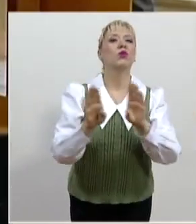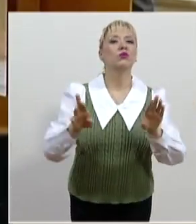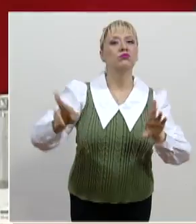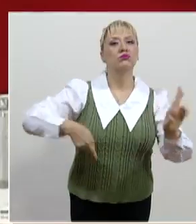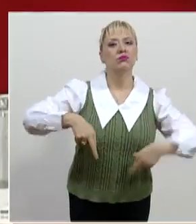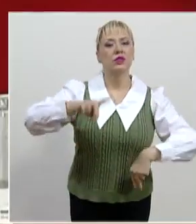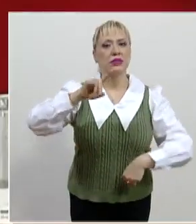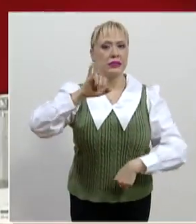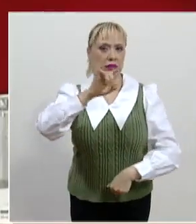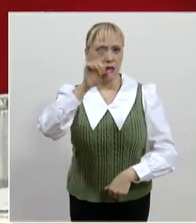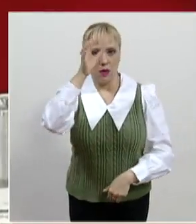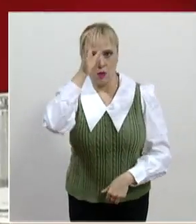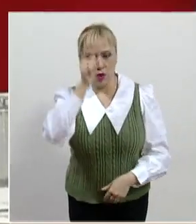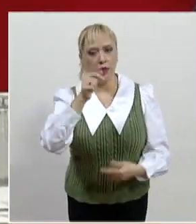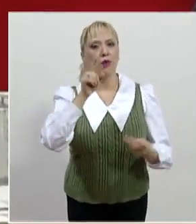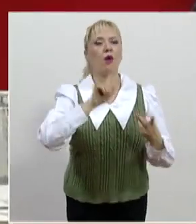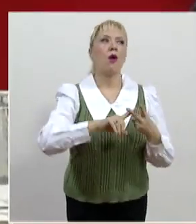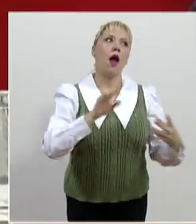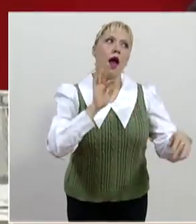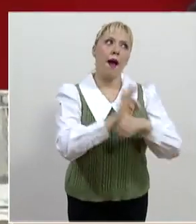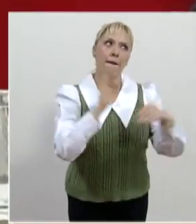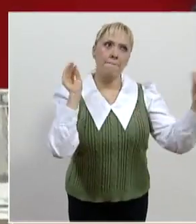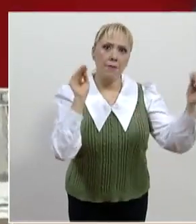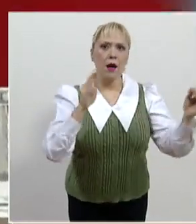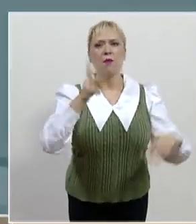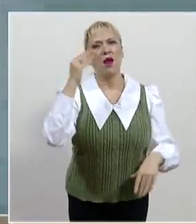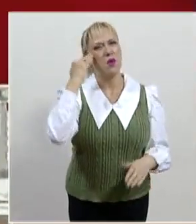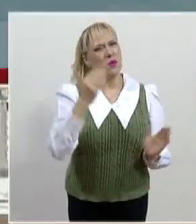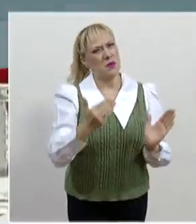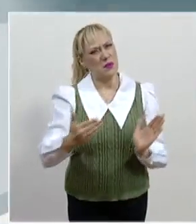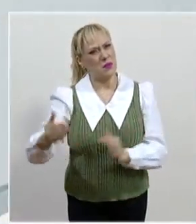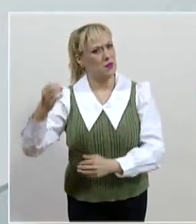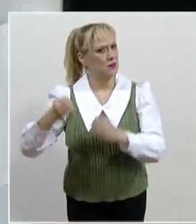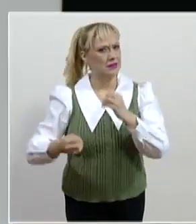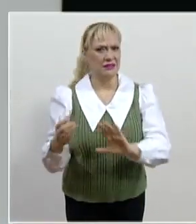se demore la impartición de justicia.